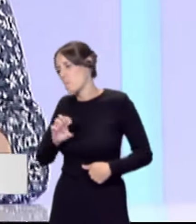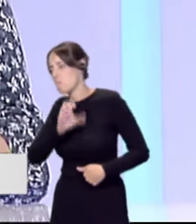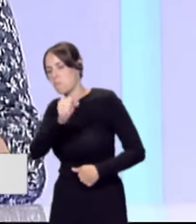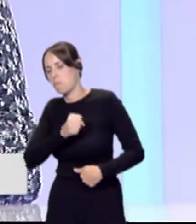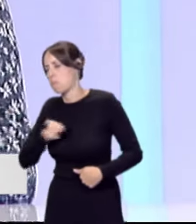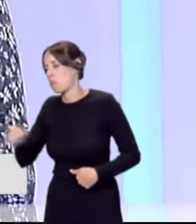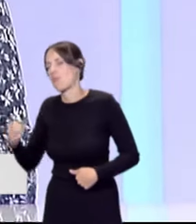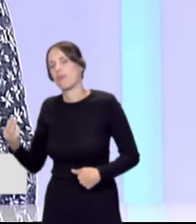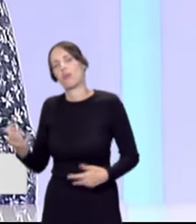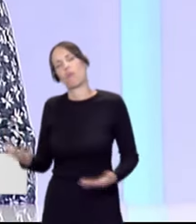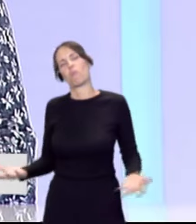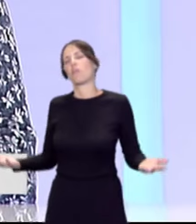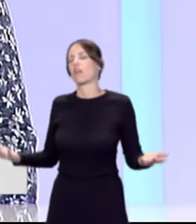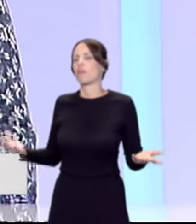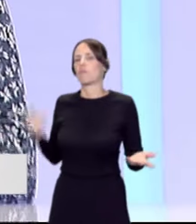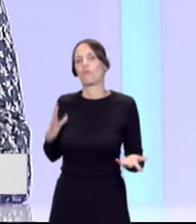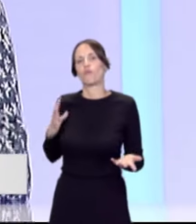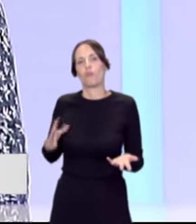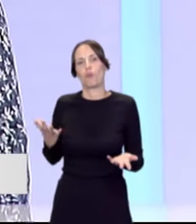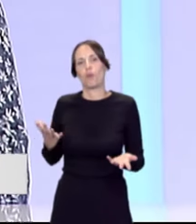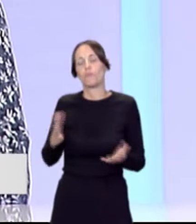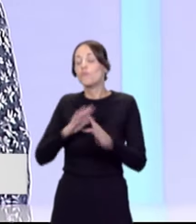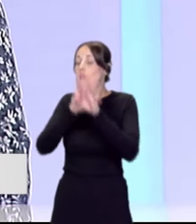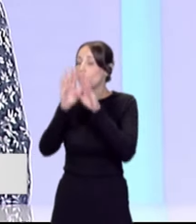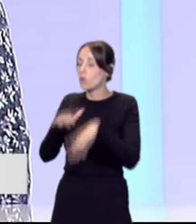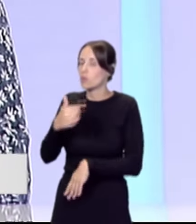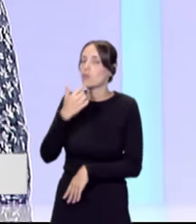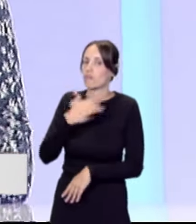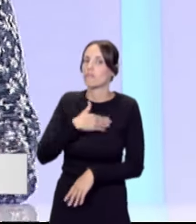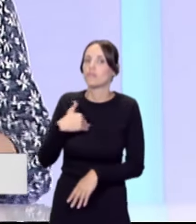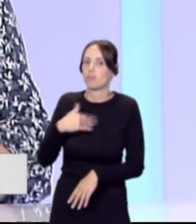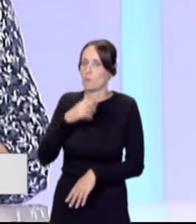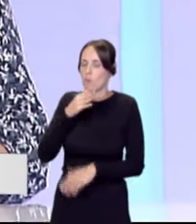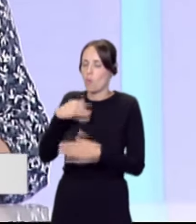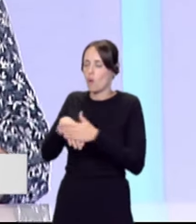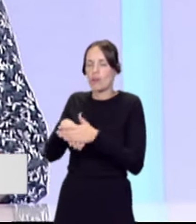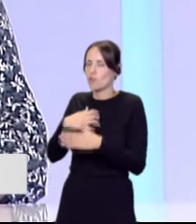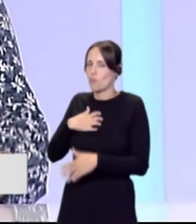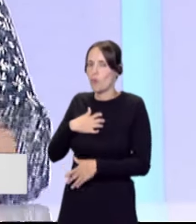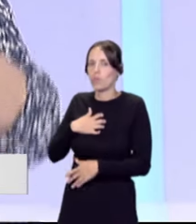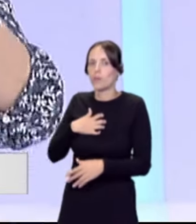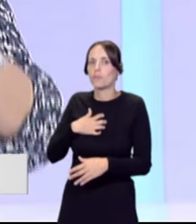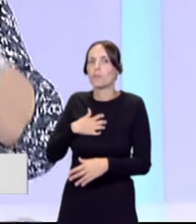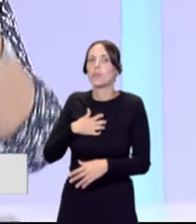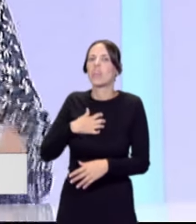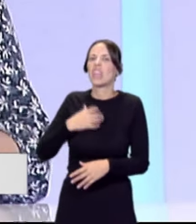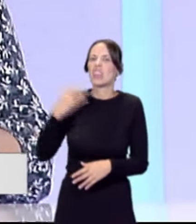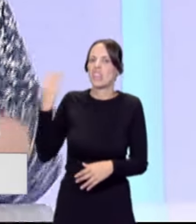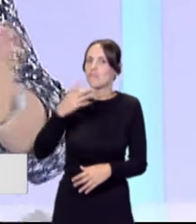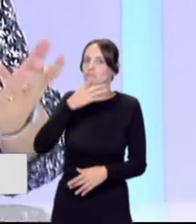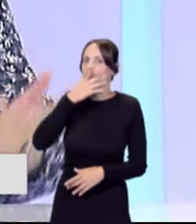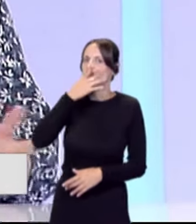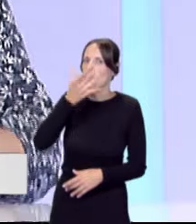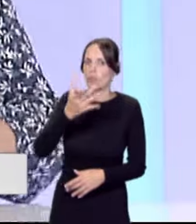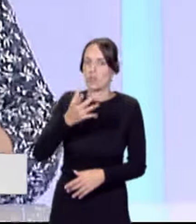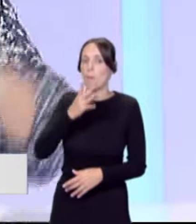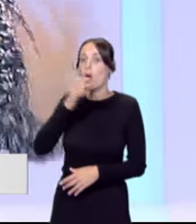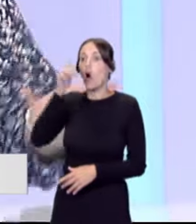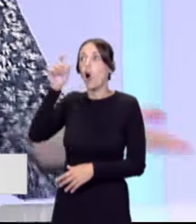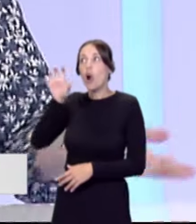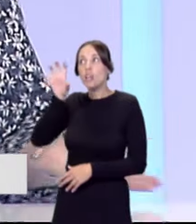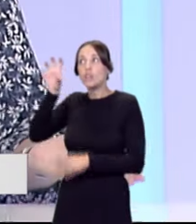una cosa para finalizarte, Pilar, que no podemos dejar en el tintero. Les tenía que dar vergüenza que hoy en Bruselas haya, como yo